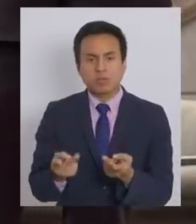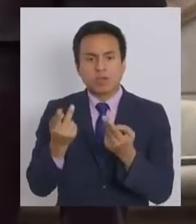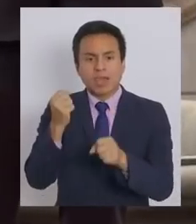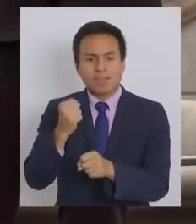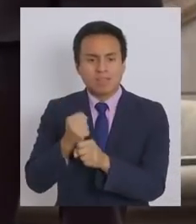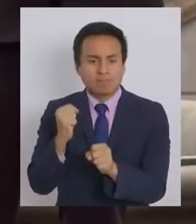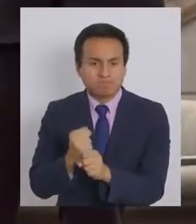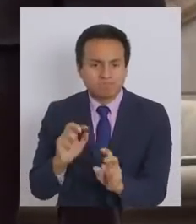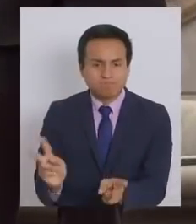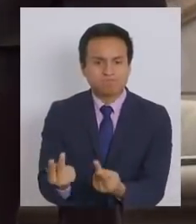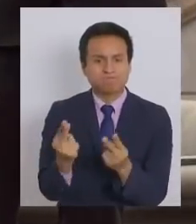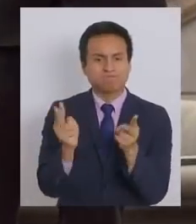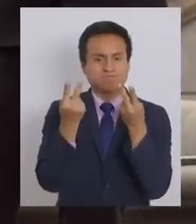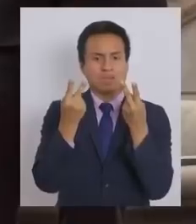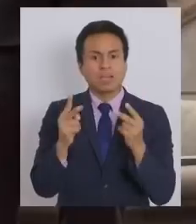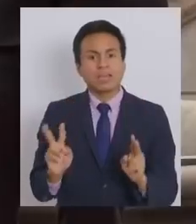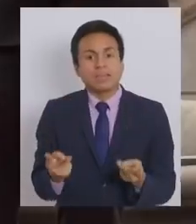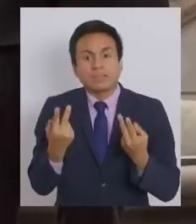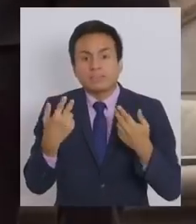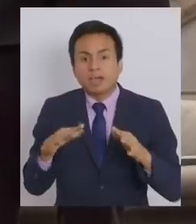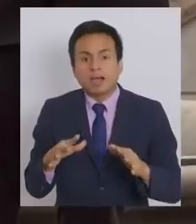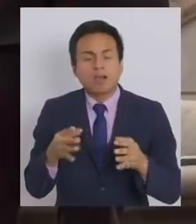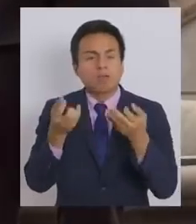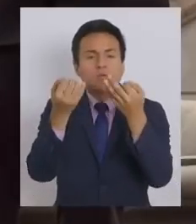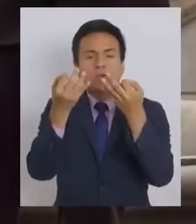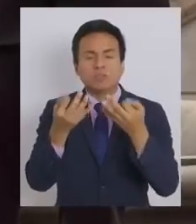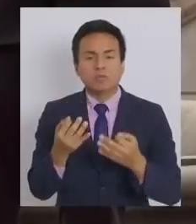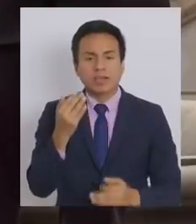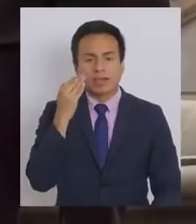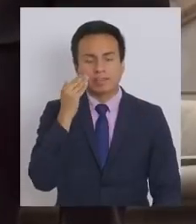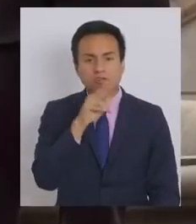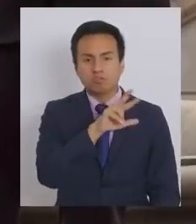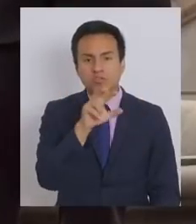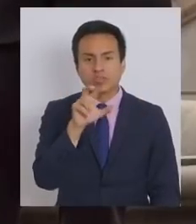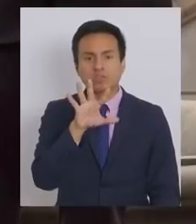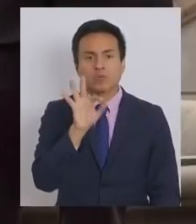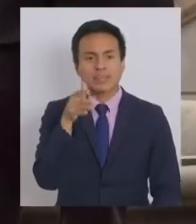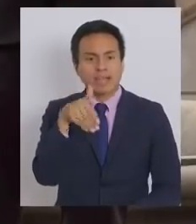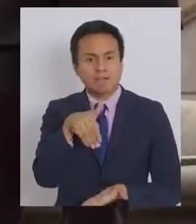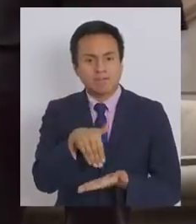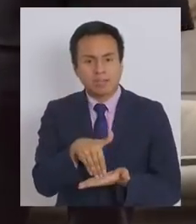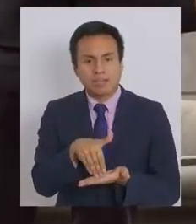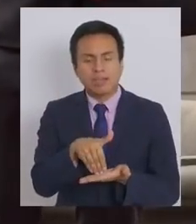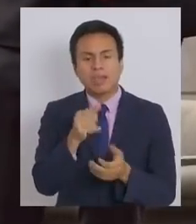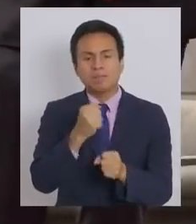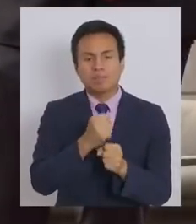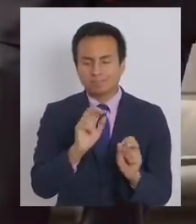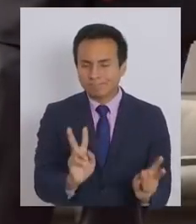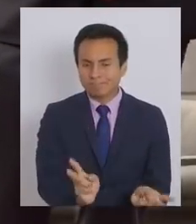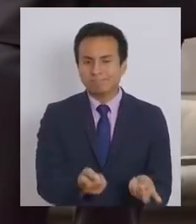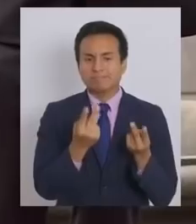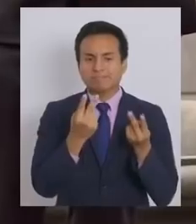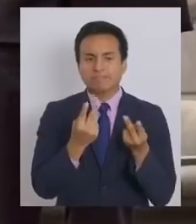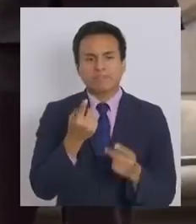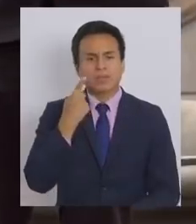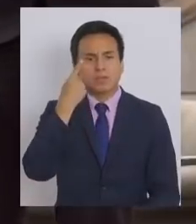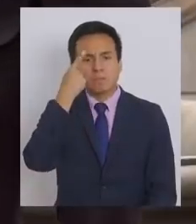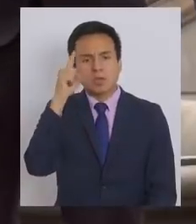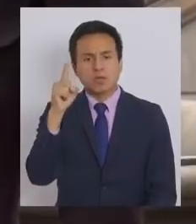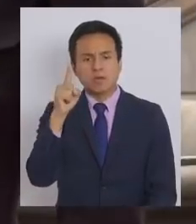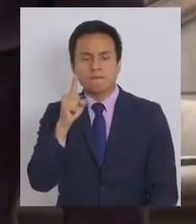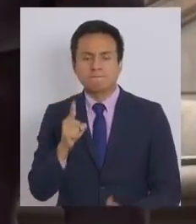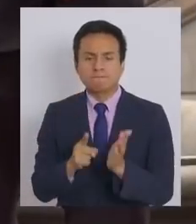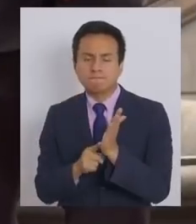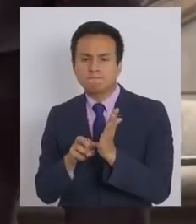empleos, que nos ha permitido ya recuperar casi 850.000 empleos. Pero queremos dar un